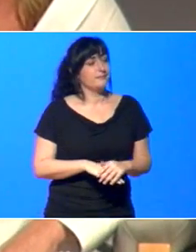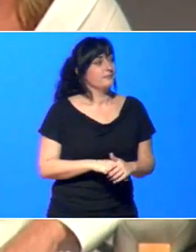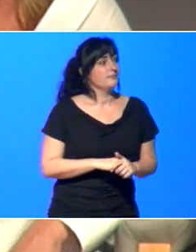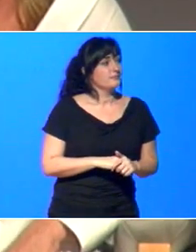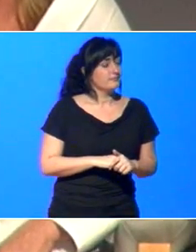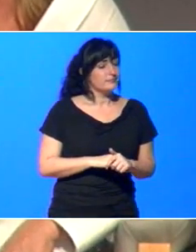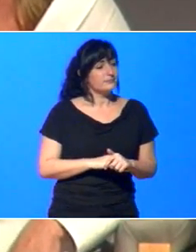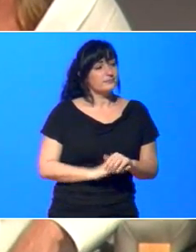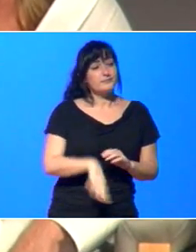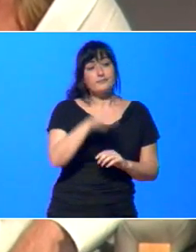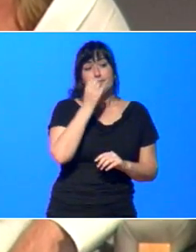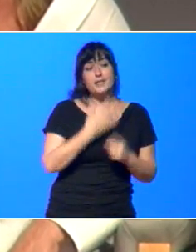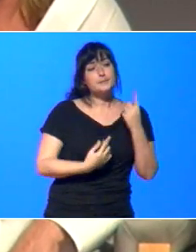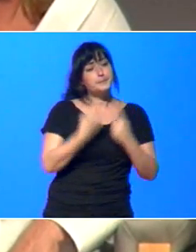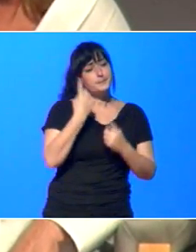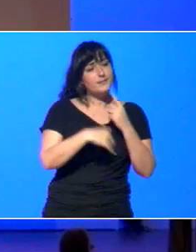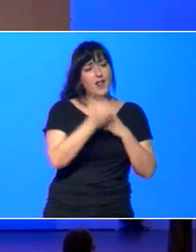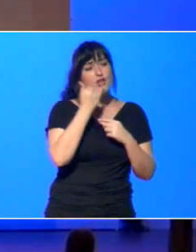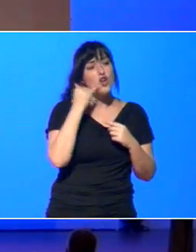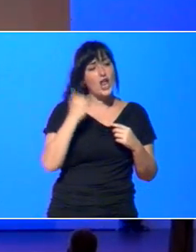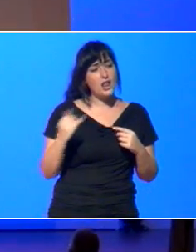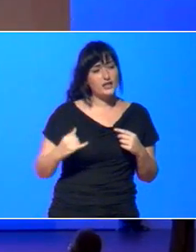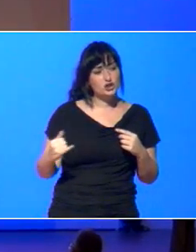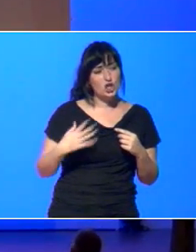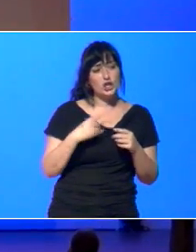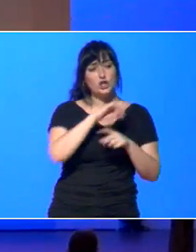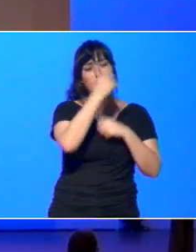correo electrónico bidaltzeko jaso dugu galdera bat,